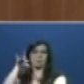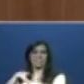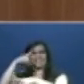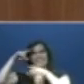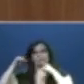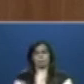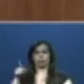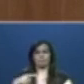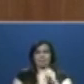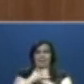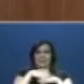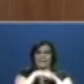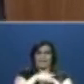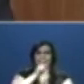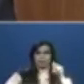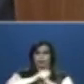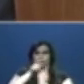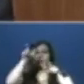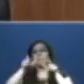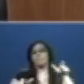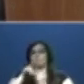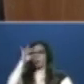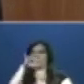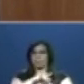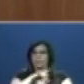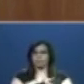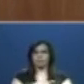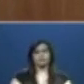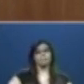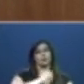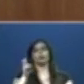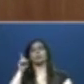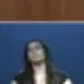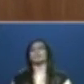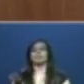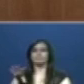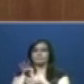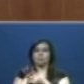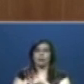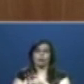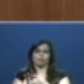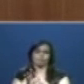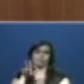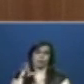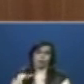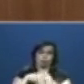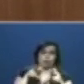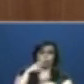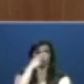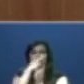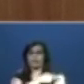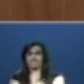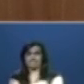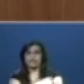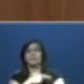pacientes Otro aspecto a Resaltar esde la perspectiva es el de la perspectiva sociosanitaria en 2014 contaremos con unidades de